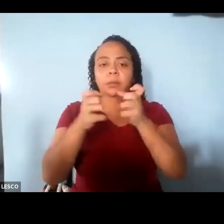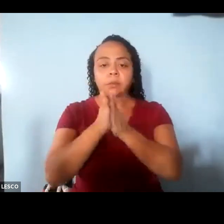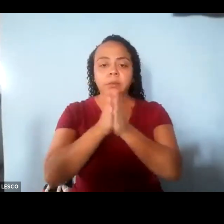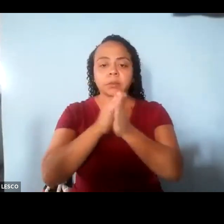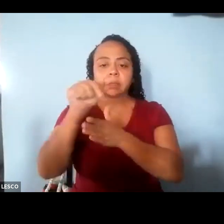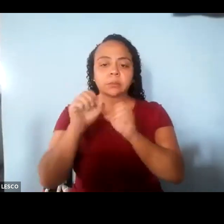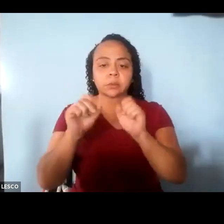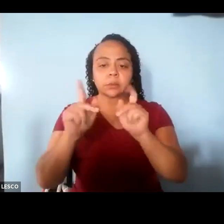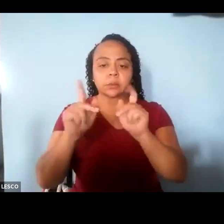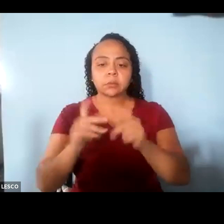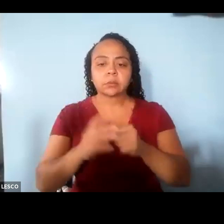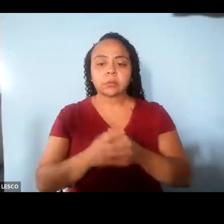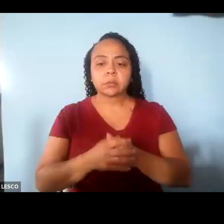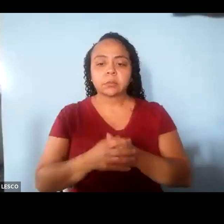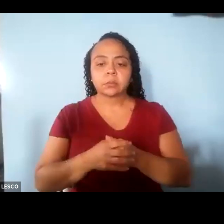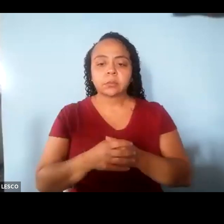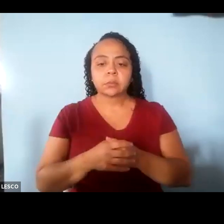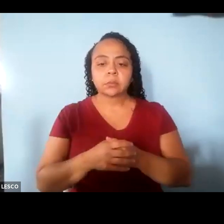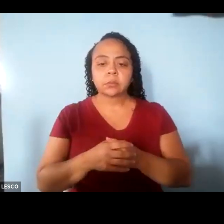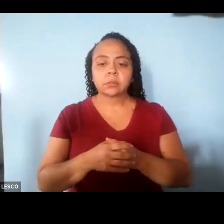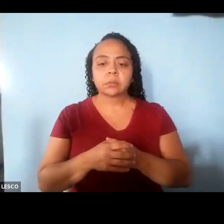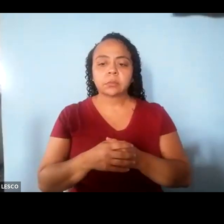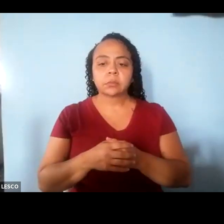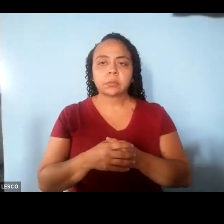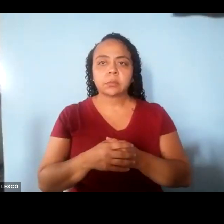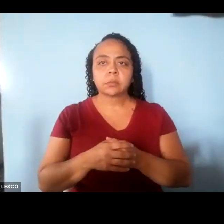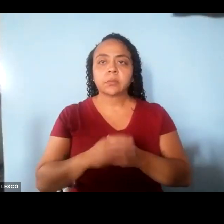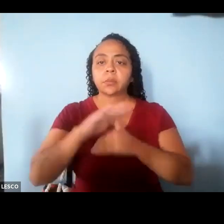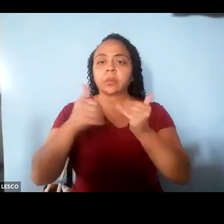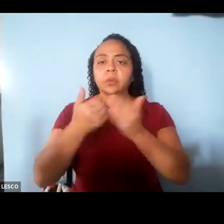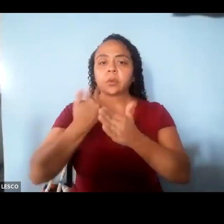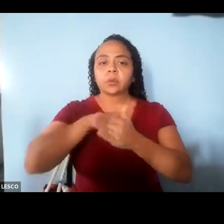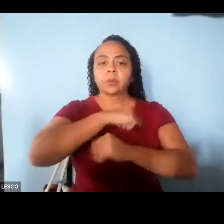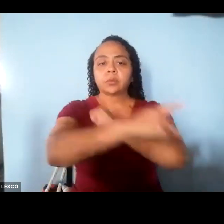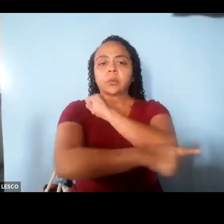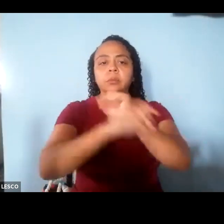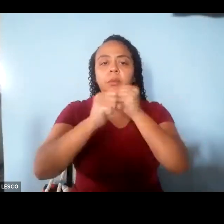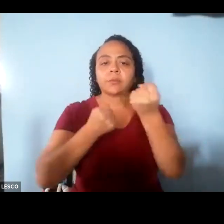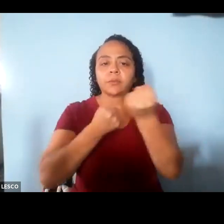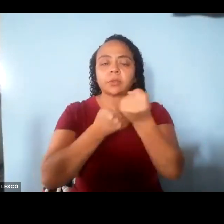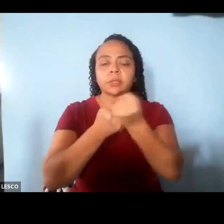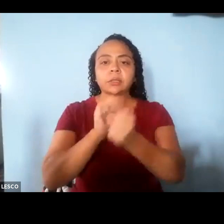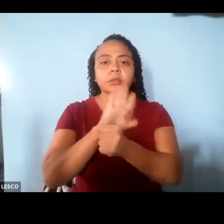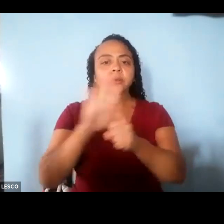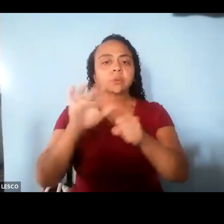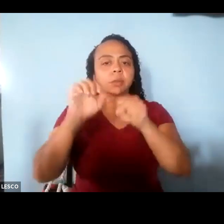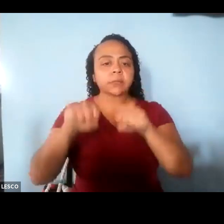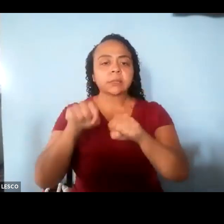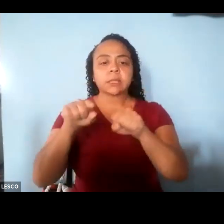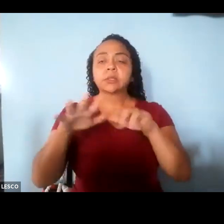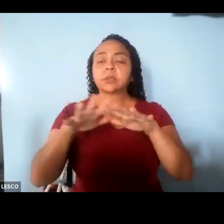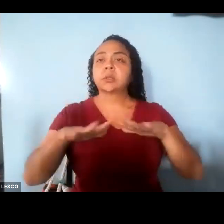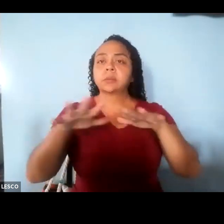ponerlo a disposición nos interesa que todo el sector privado de todos nuestros países puedan fortalecer sus capacidades en estos espacios de